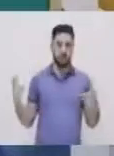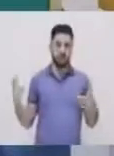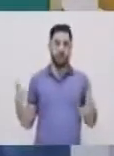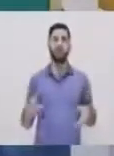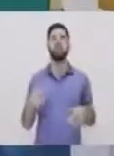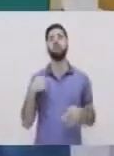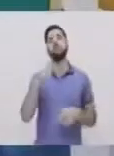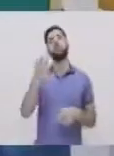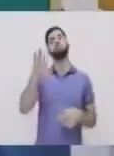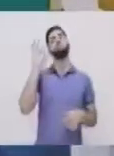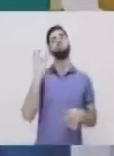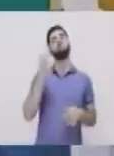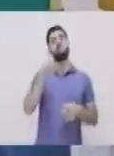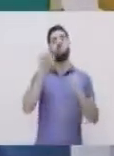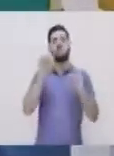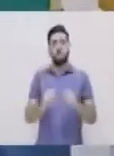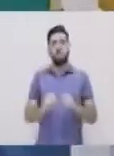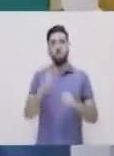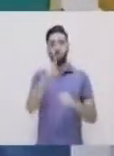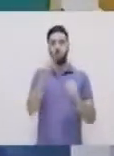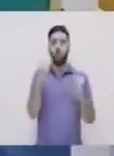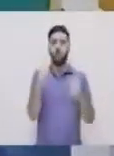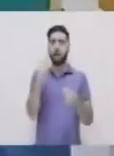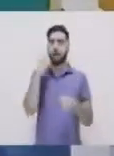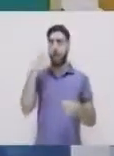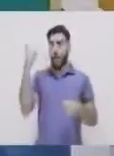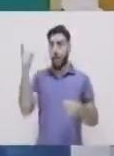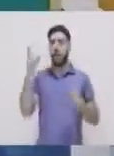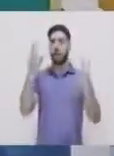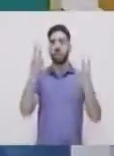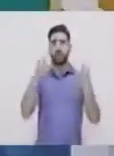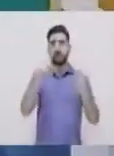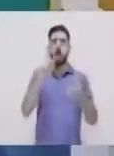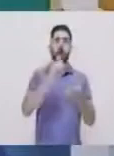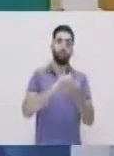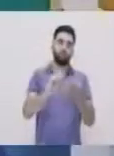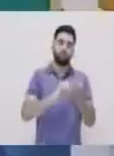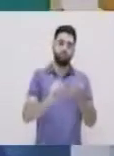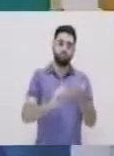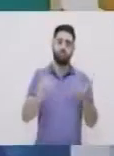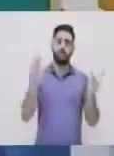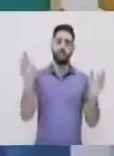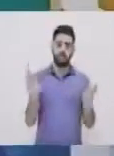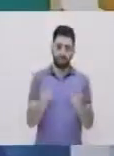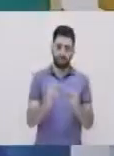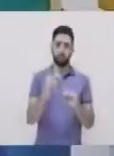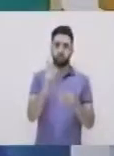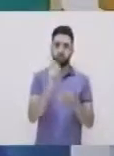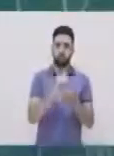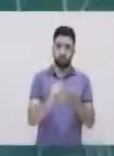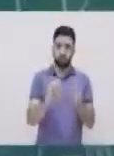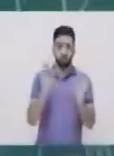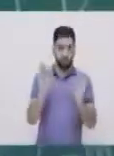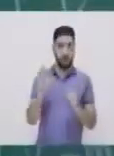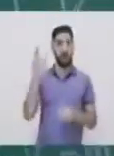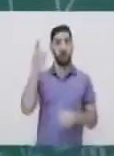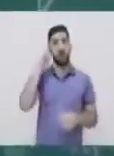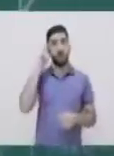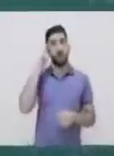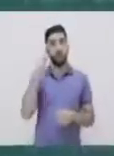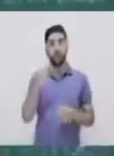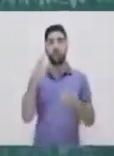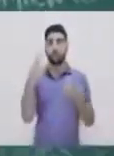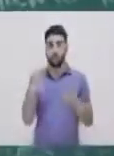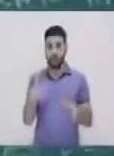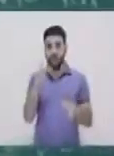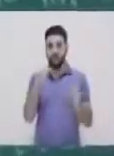invitamos entonces para que puedas realizar un pequeño reporte acerca de lo que aprendiste en esta clase y adjuntarlo a tu portafolio.